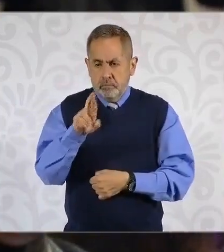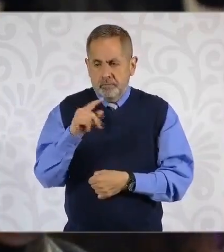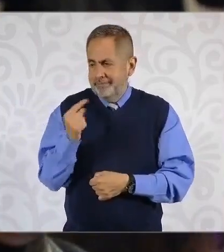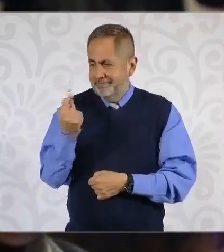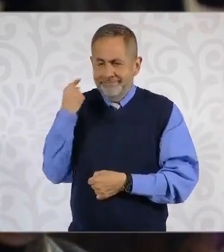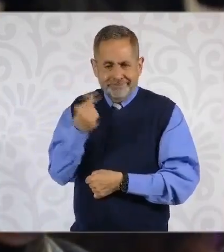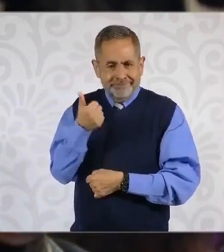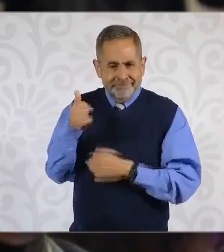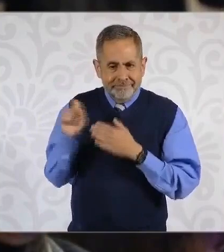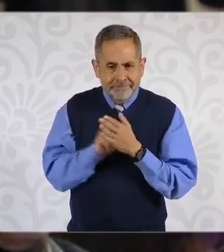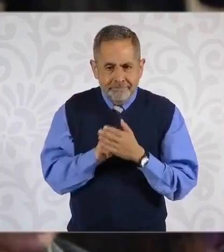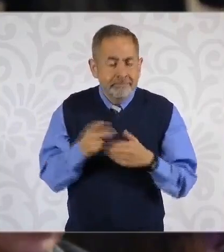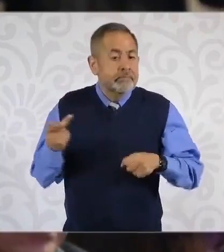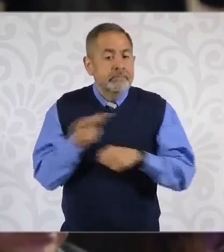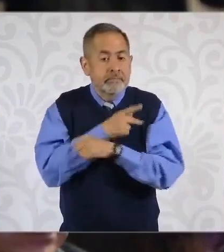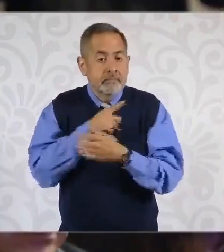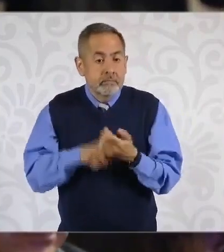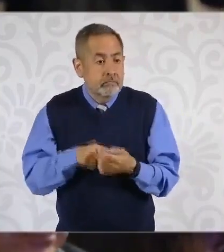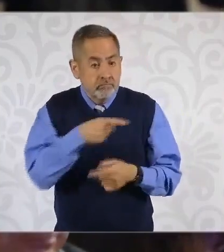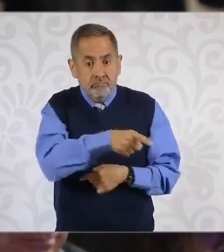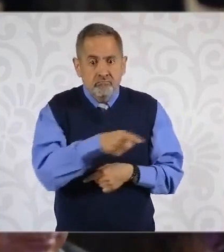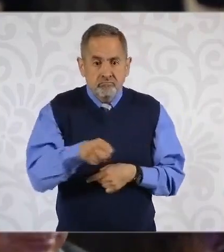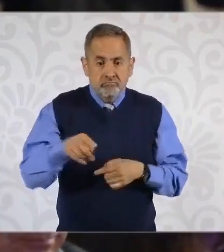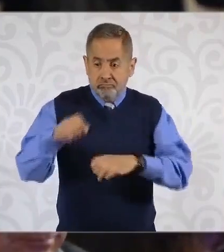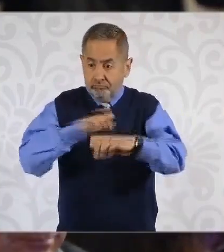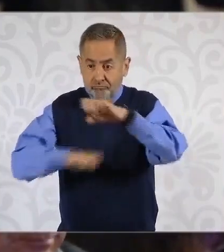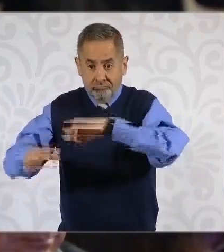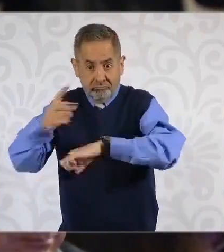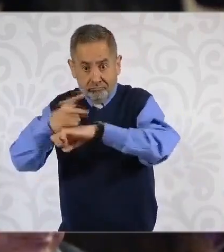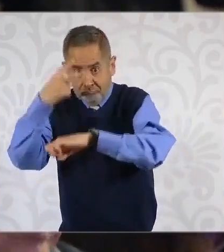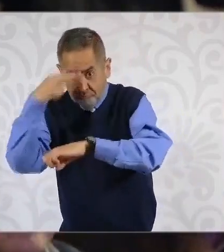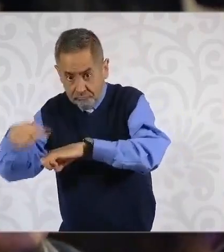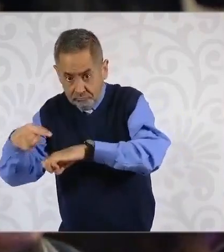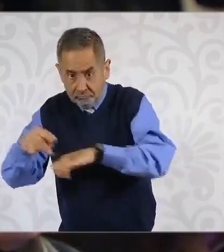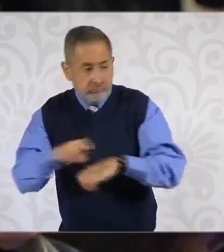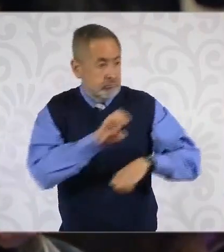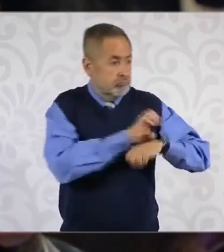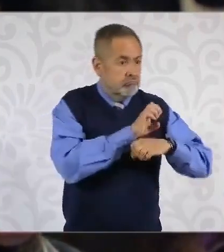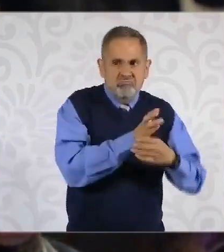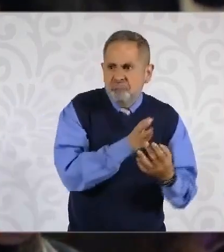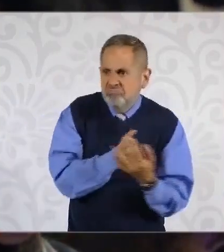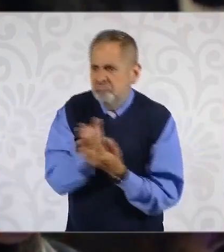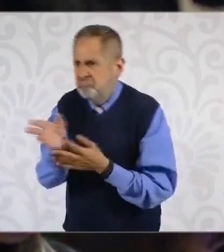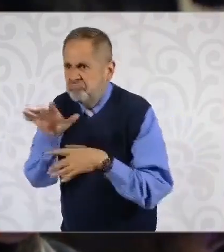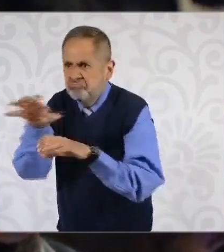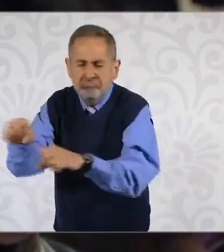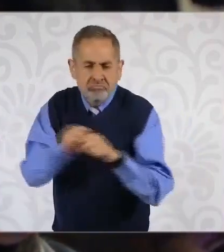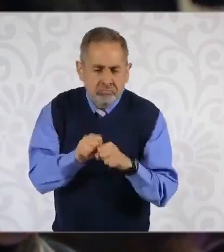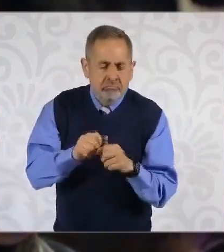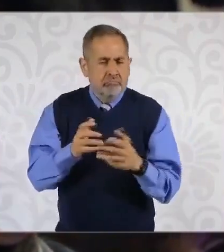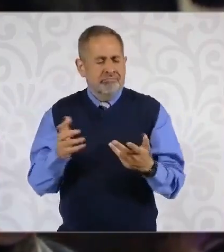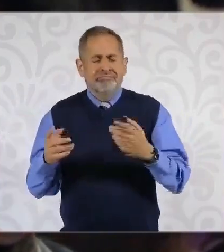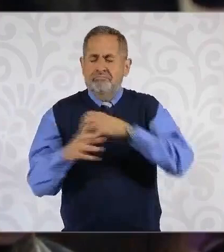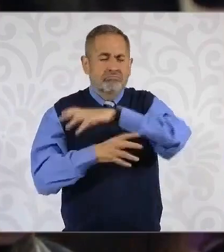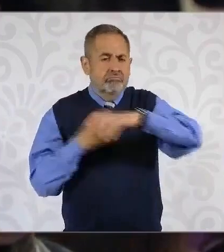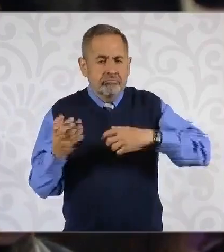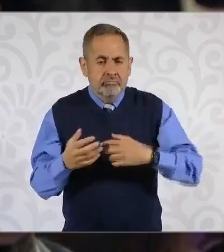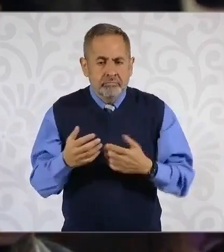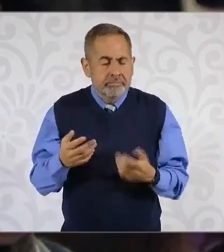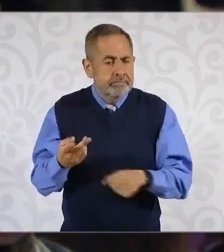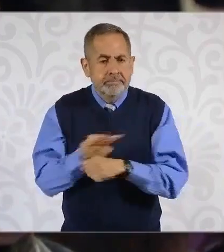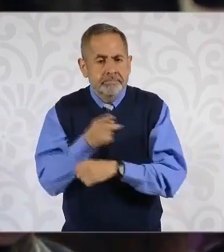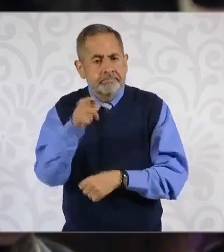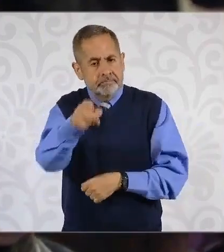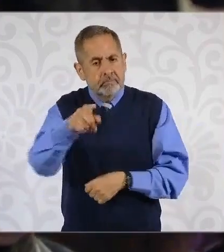de octubre, de la intervención armada en la Embajada de México en Quito. Quería saber si el gobierno que usted preside va a